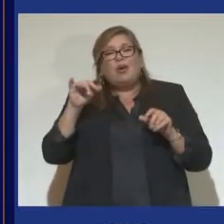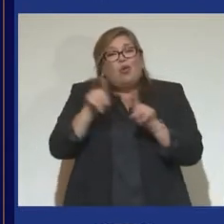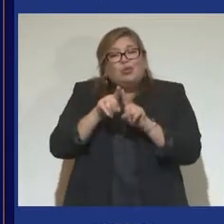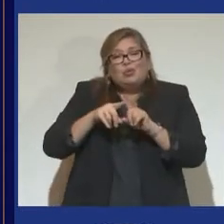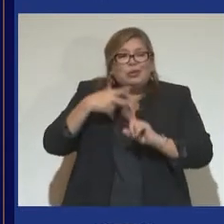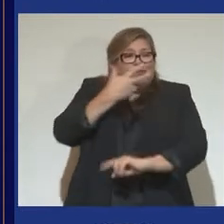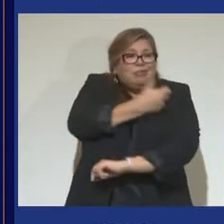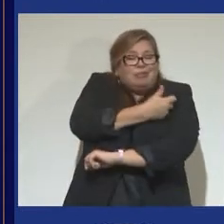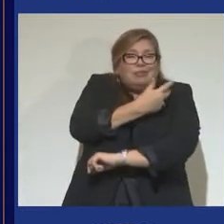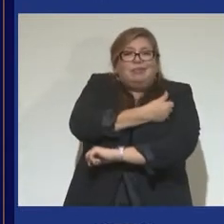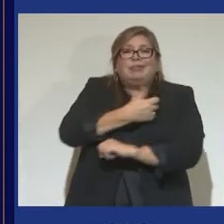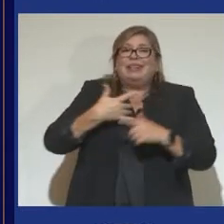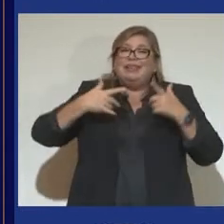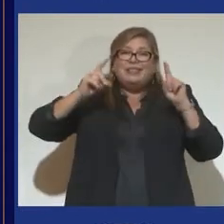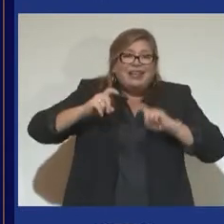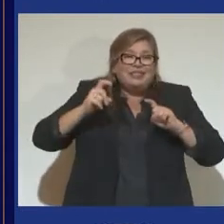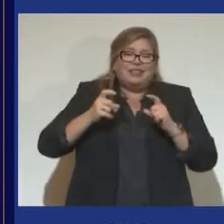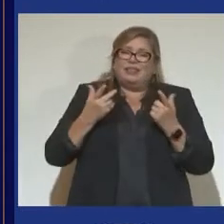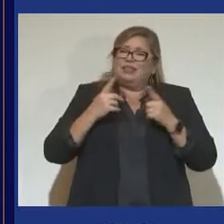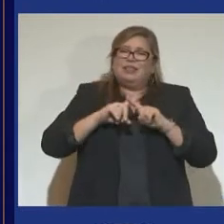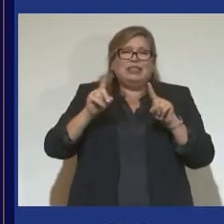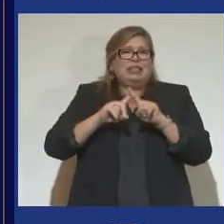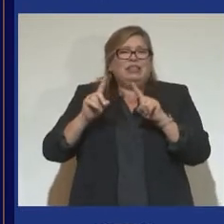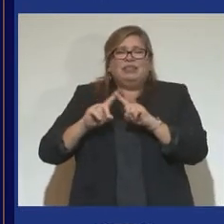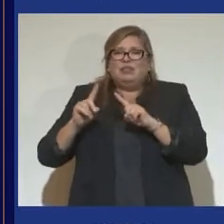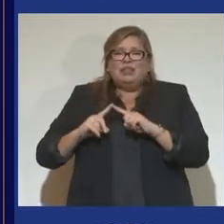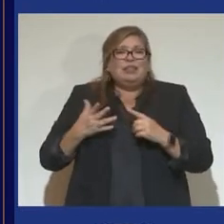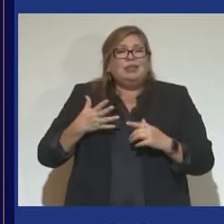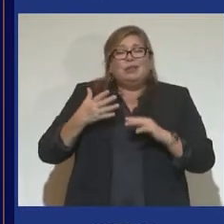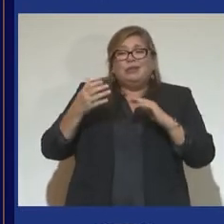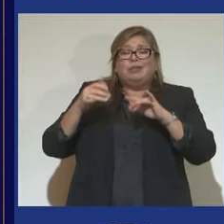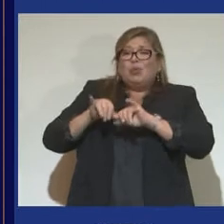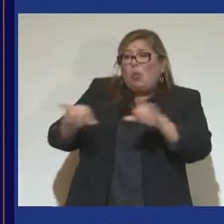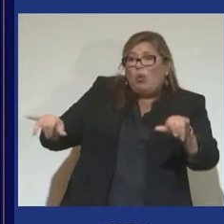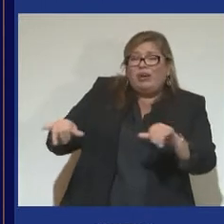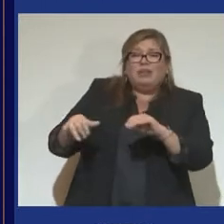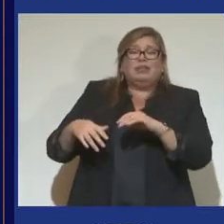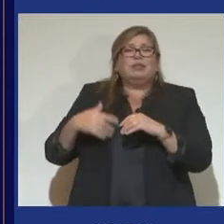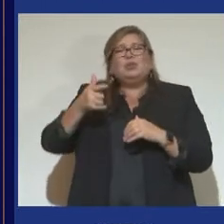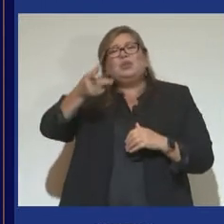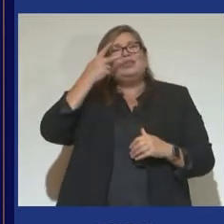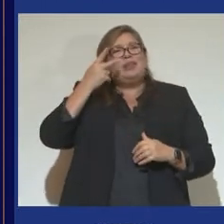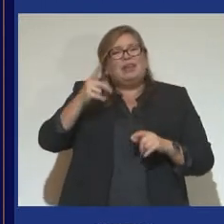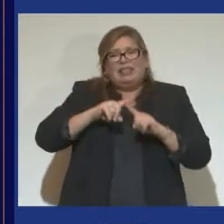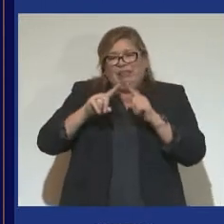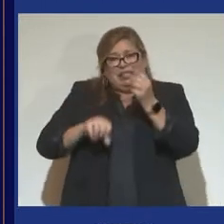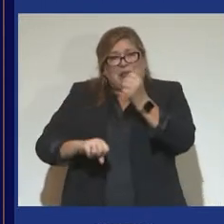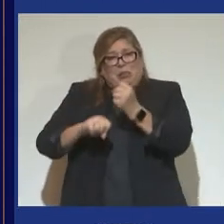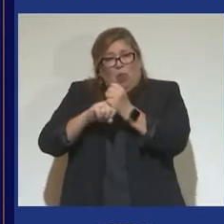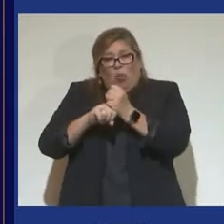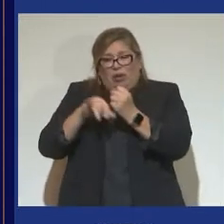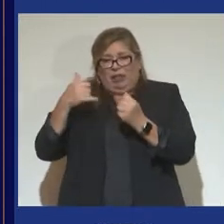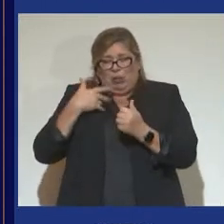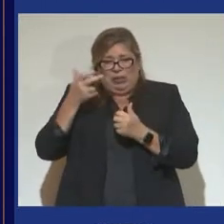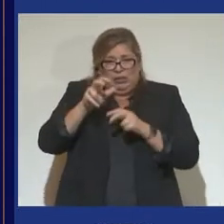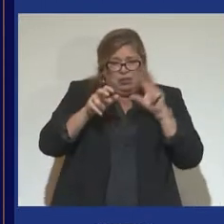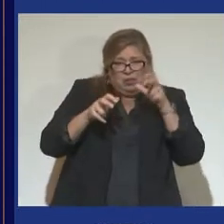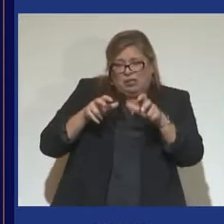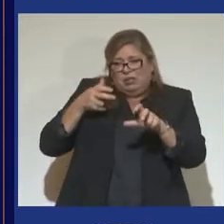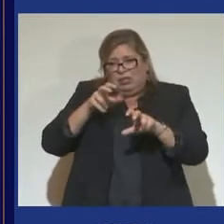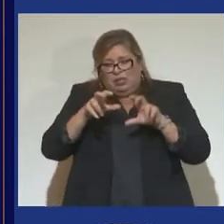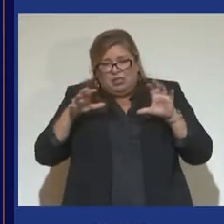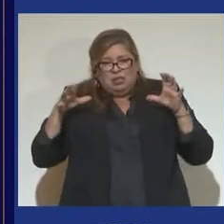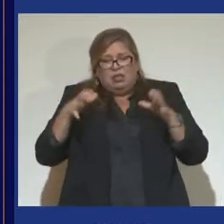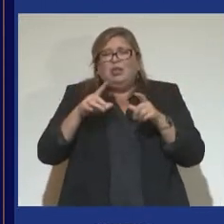diagnósticas vacunas todos los otros apoyos en cuanto a cuarentena y aislamiento vieron el paquete de apoyo todo